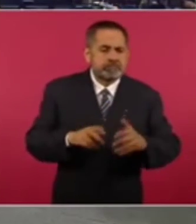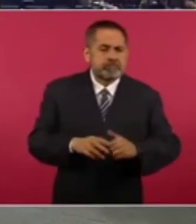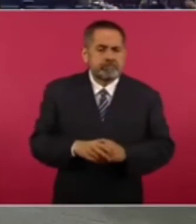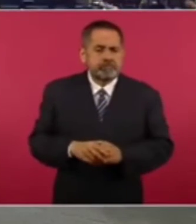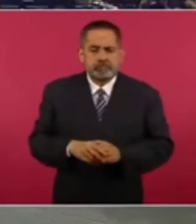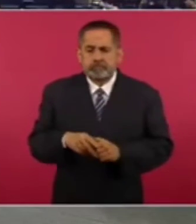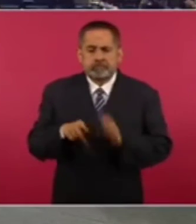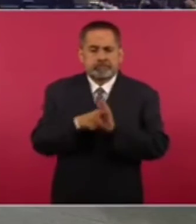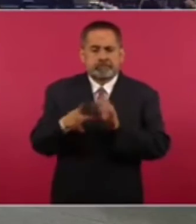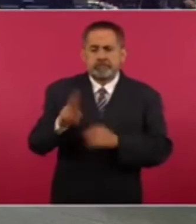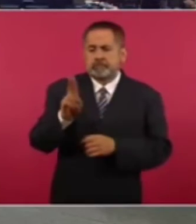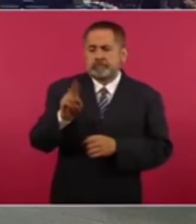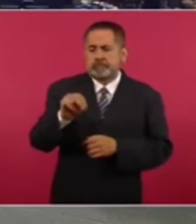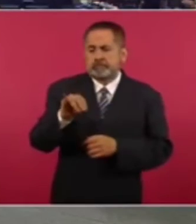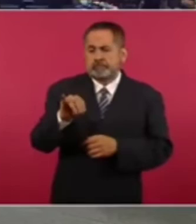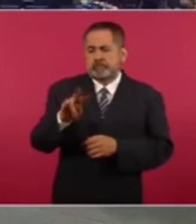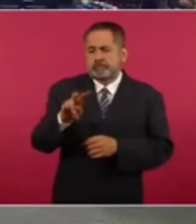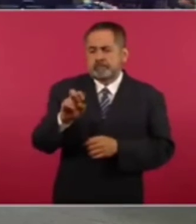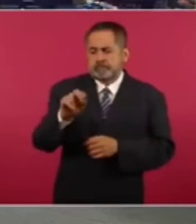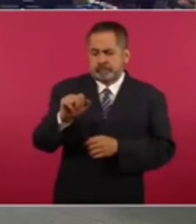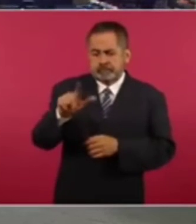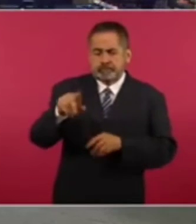Del Universal.